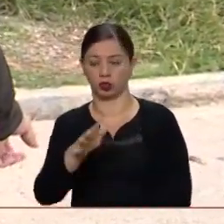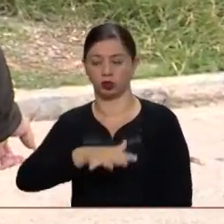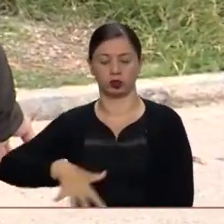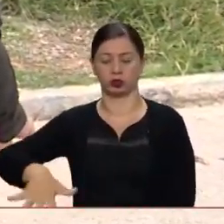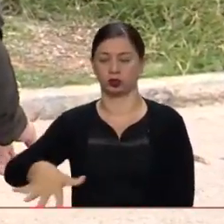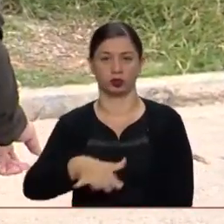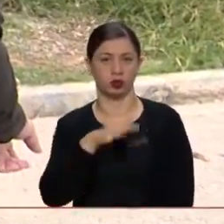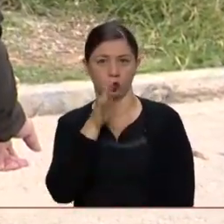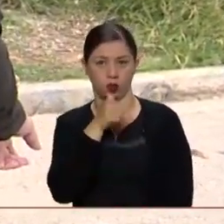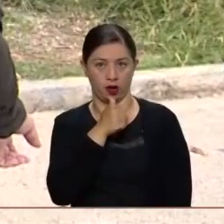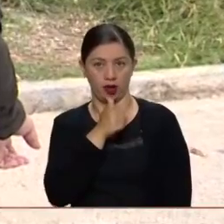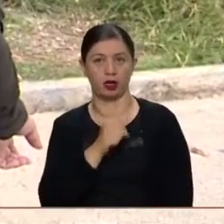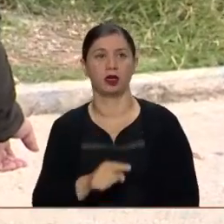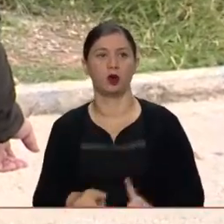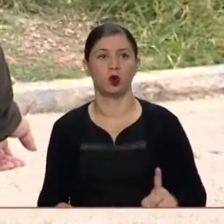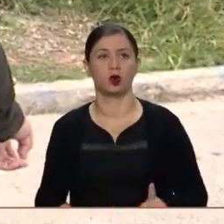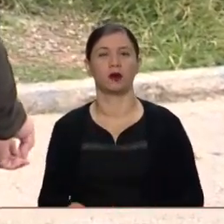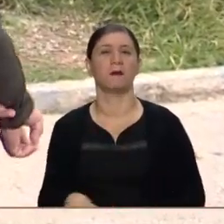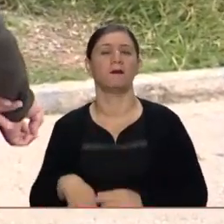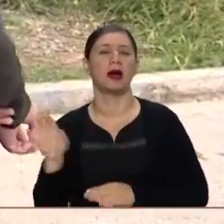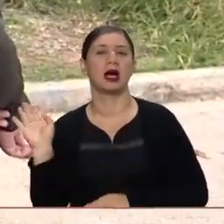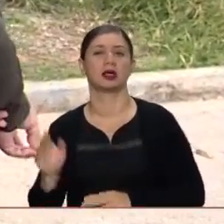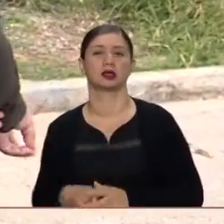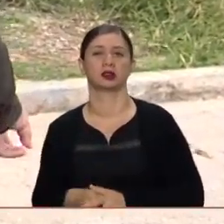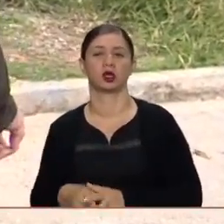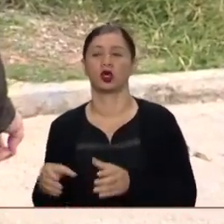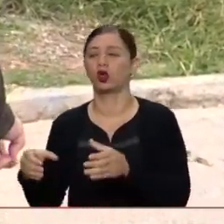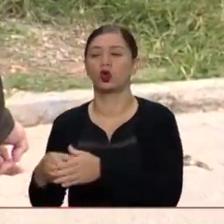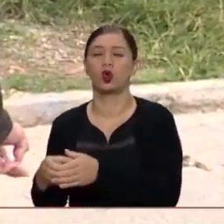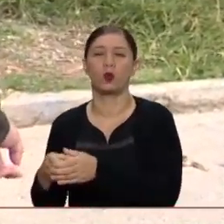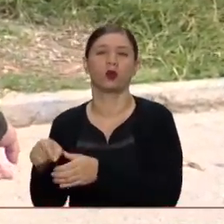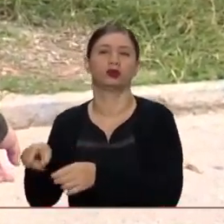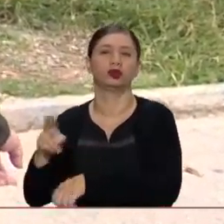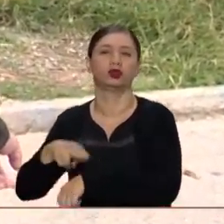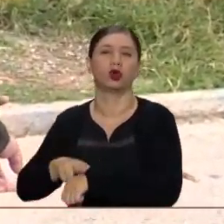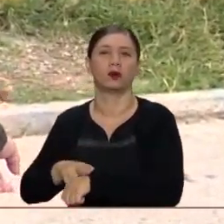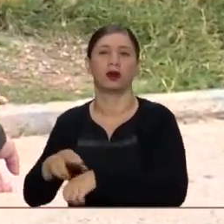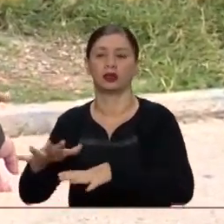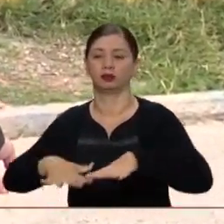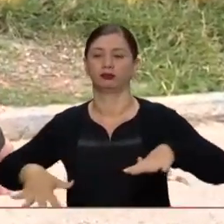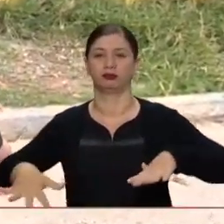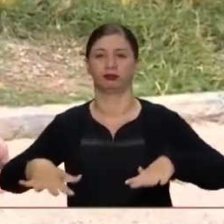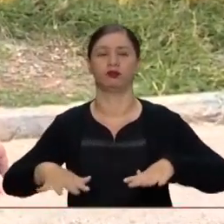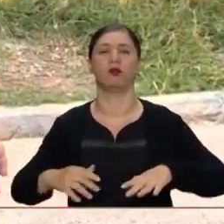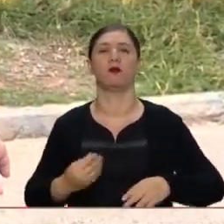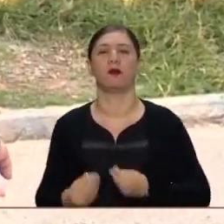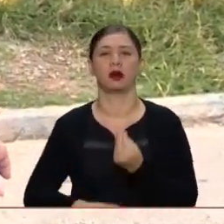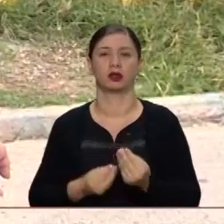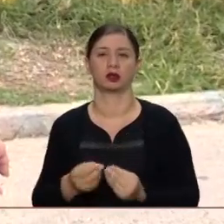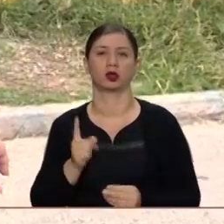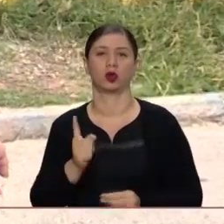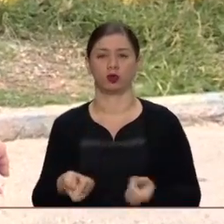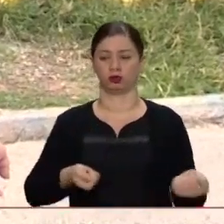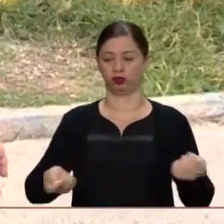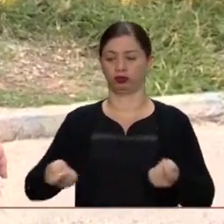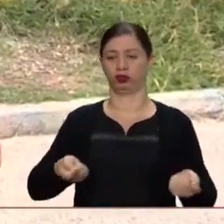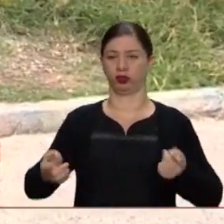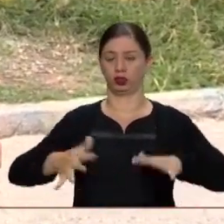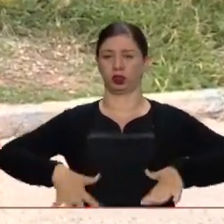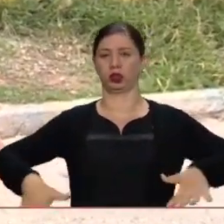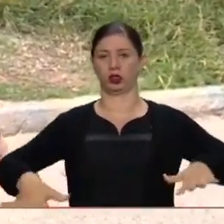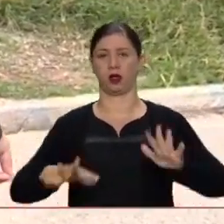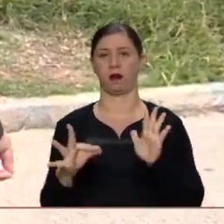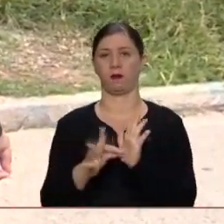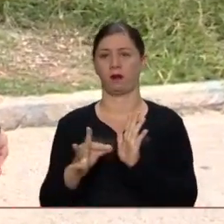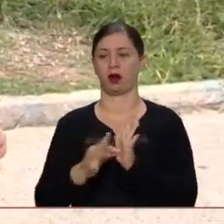Lo que se estaría generando es bandas comunes que se están disputando el territorio básicamente por el control territorial para